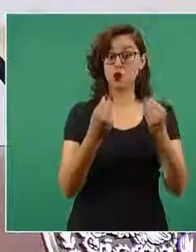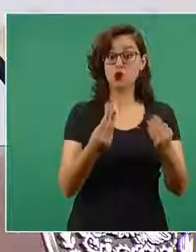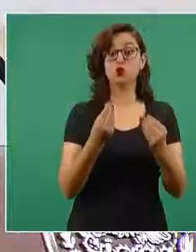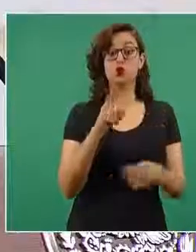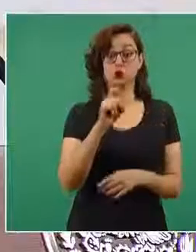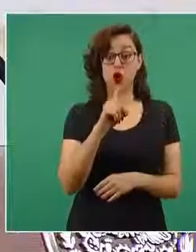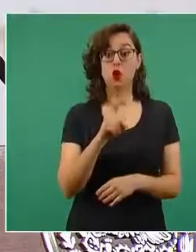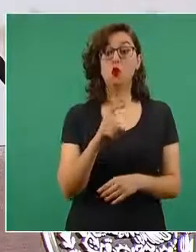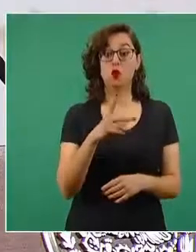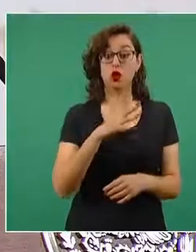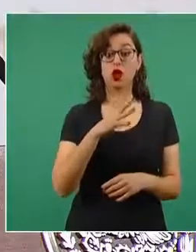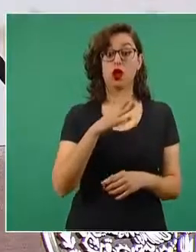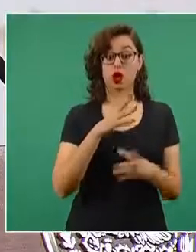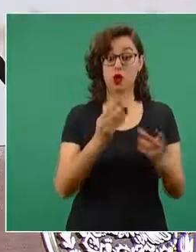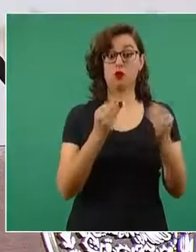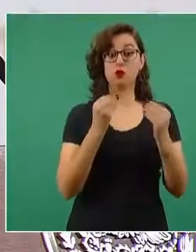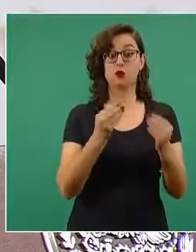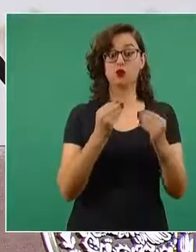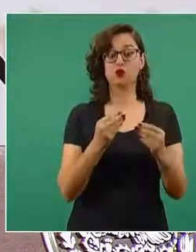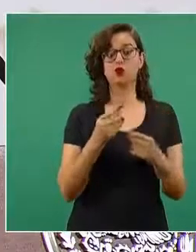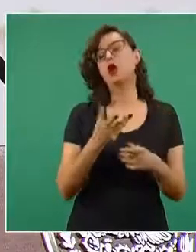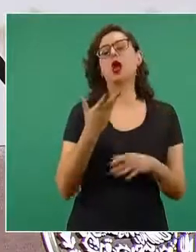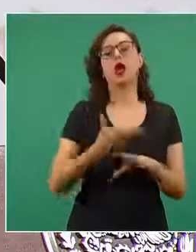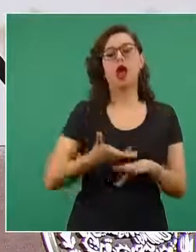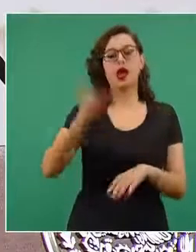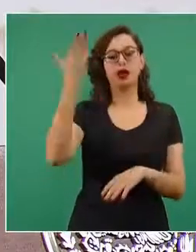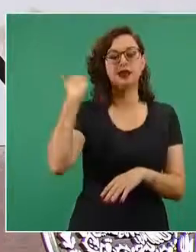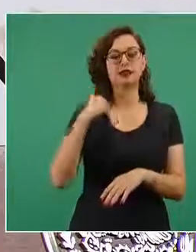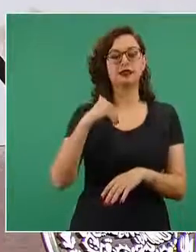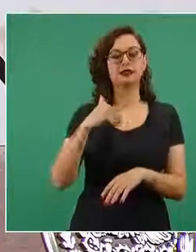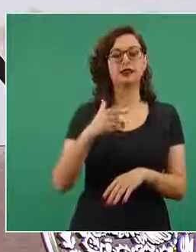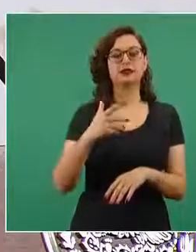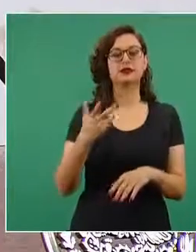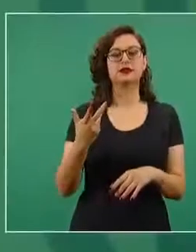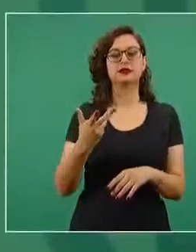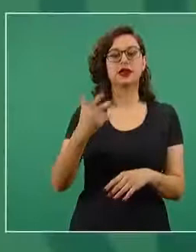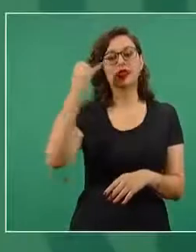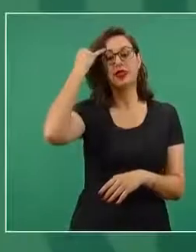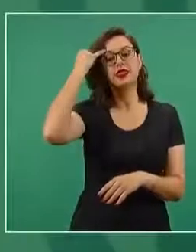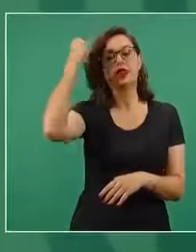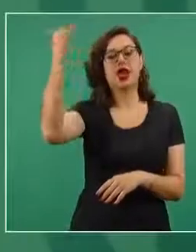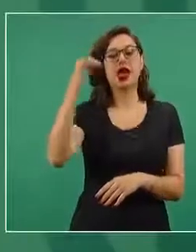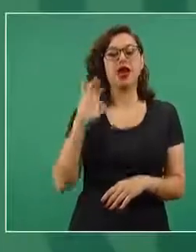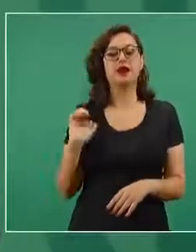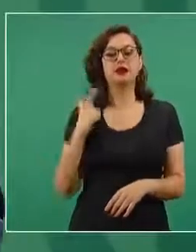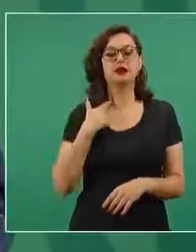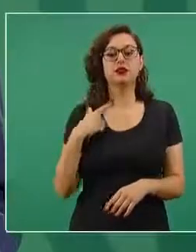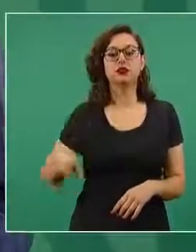querían llevar agua desde